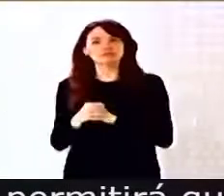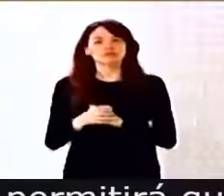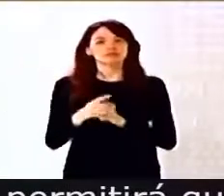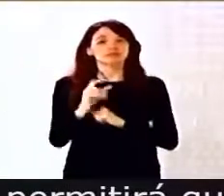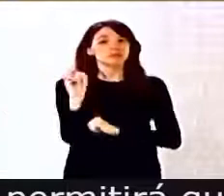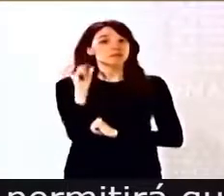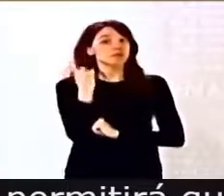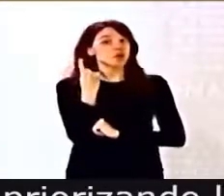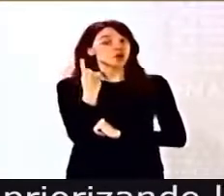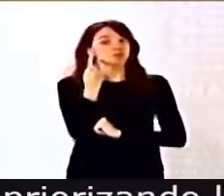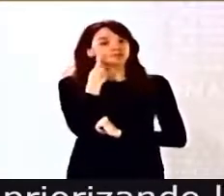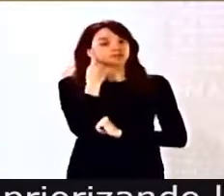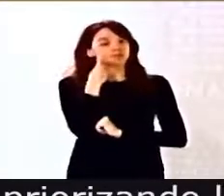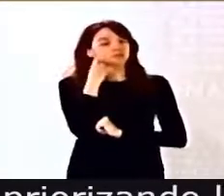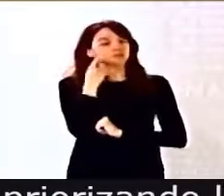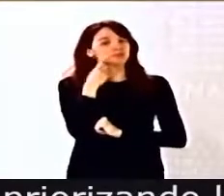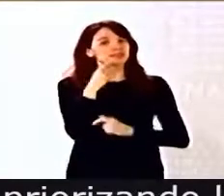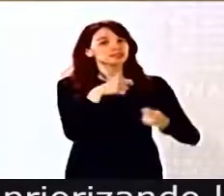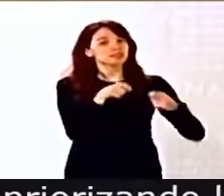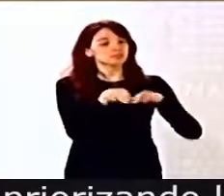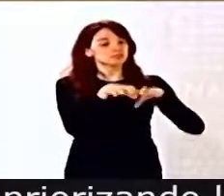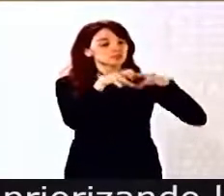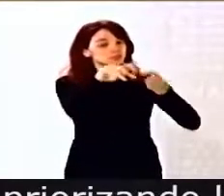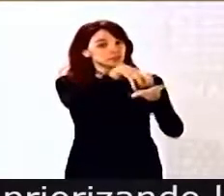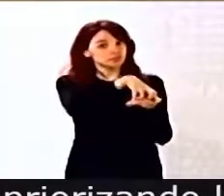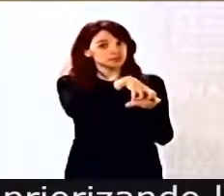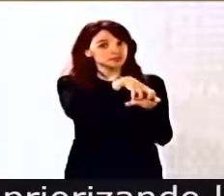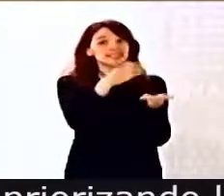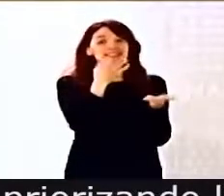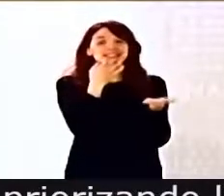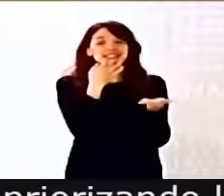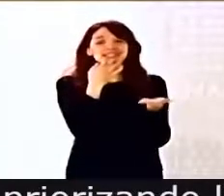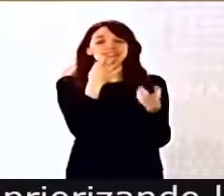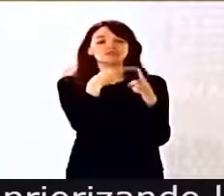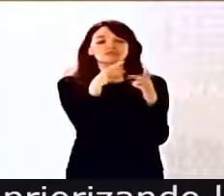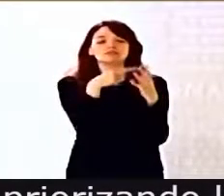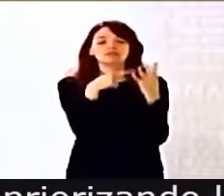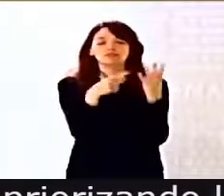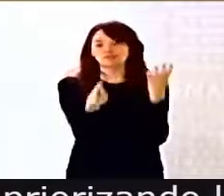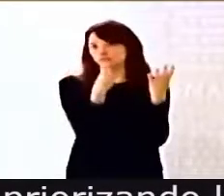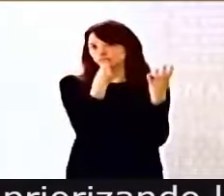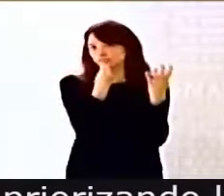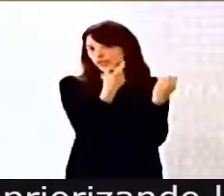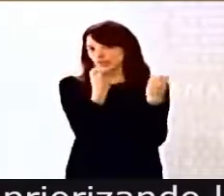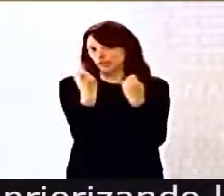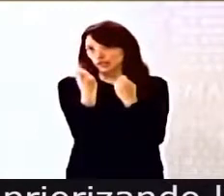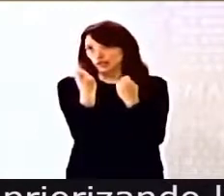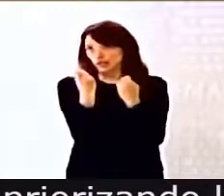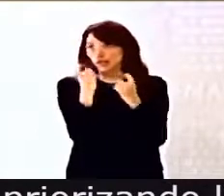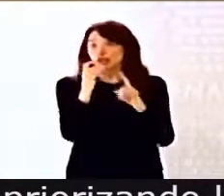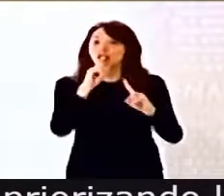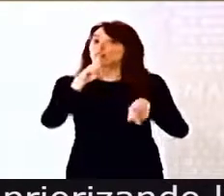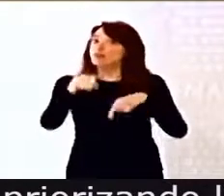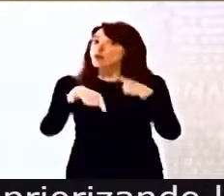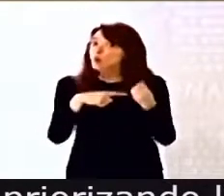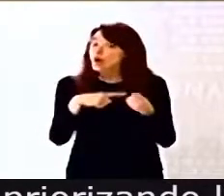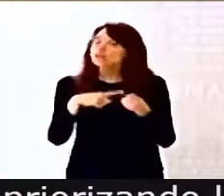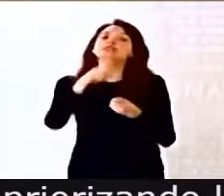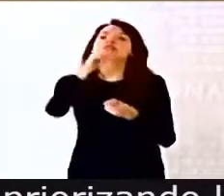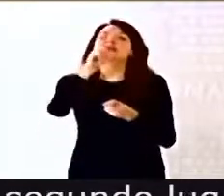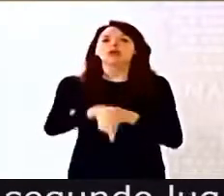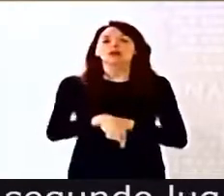vendan productos de primera necesidad, y en segundo lugar, a